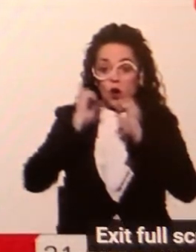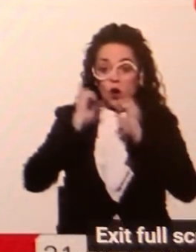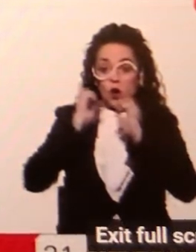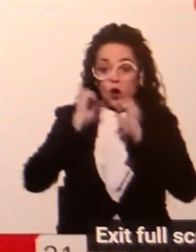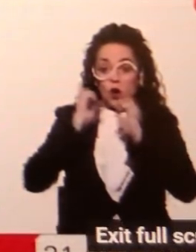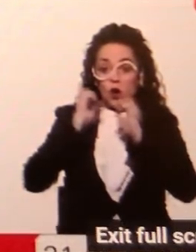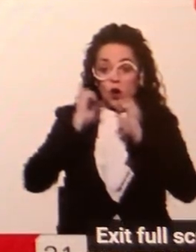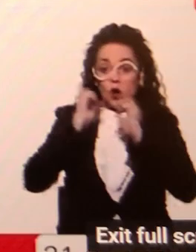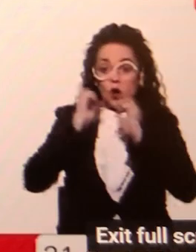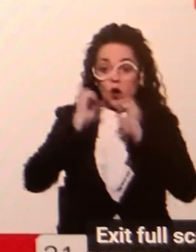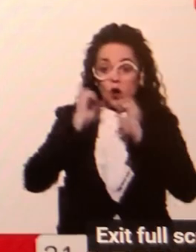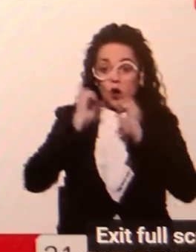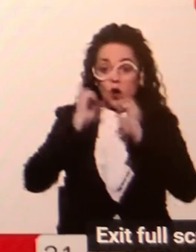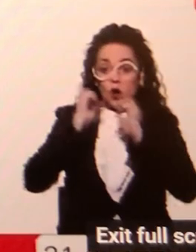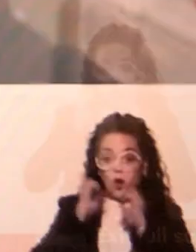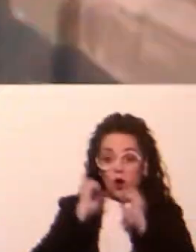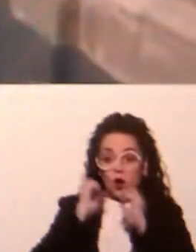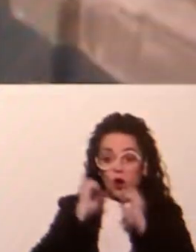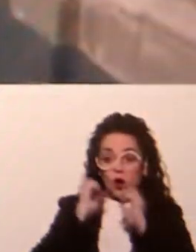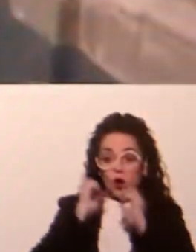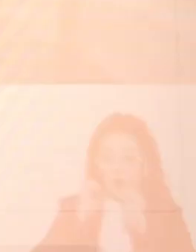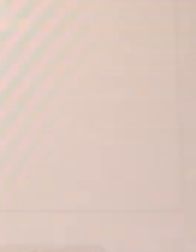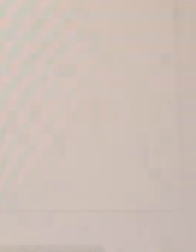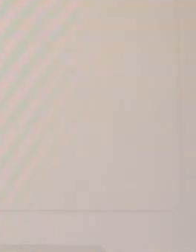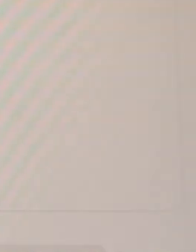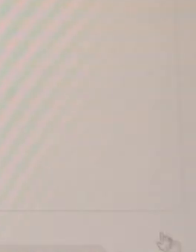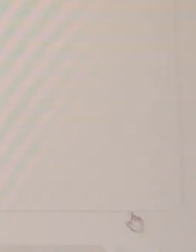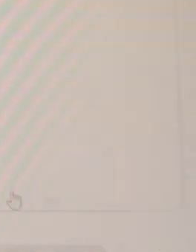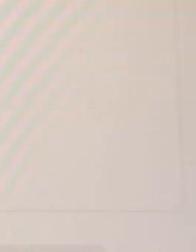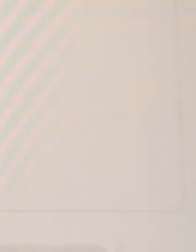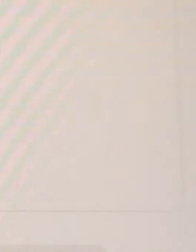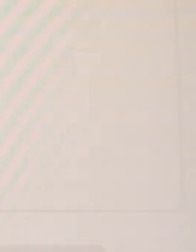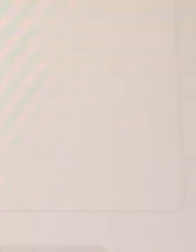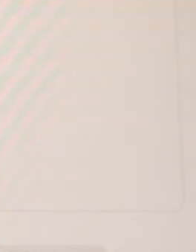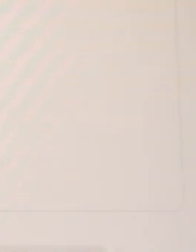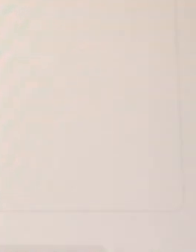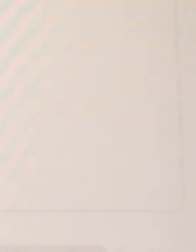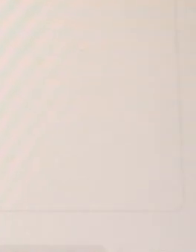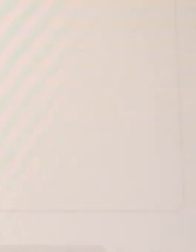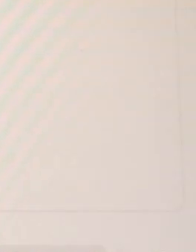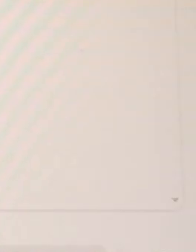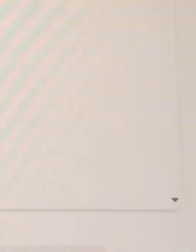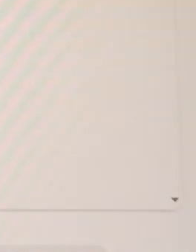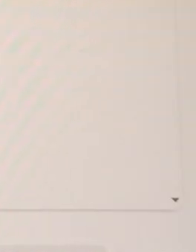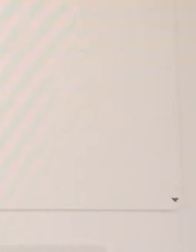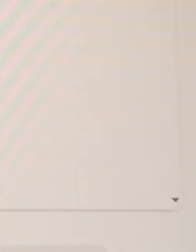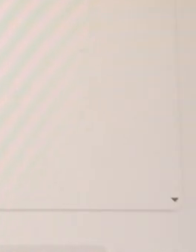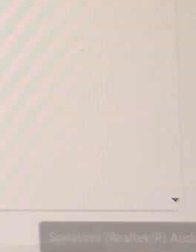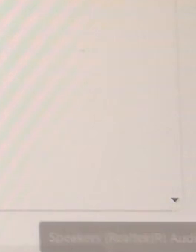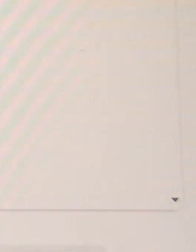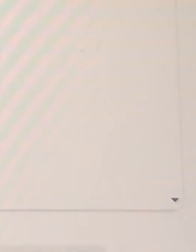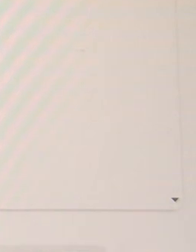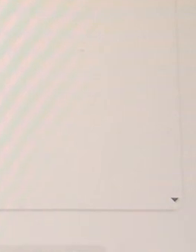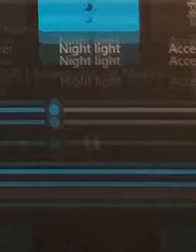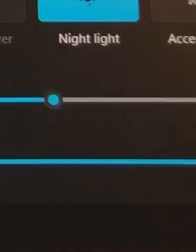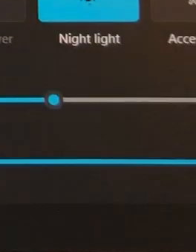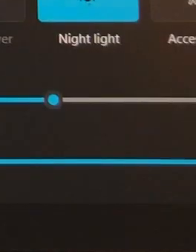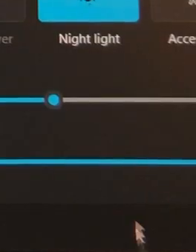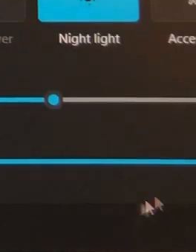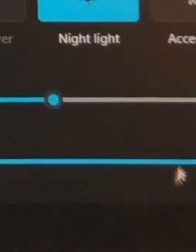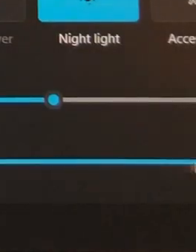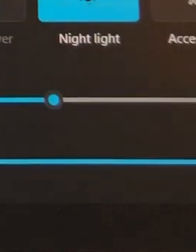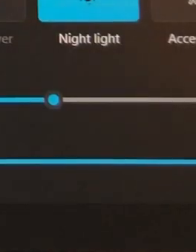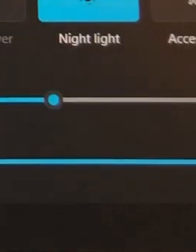esto Pues debe de ser alguien con poder alguien con poder recordemos estamos en año electoral